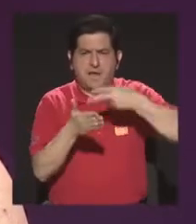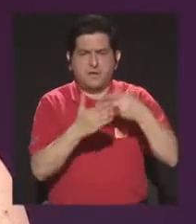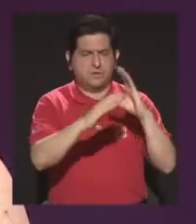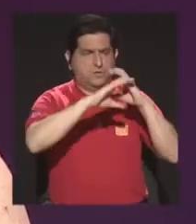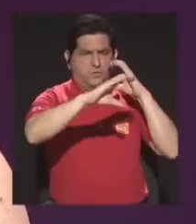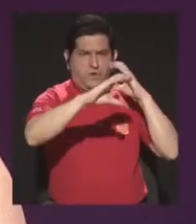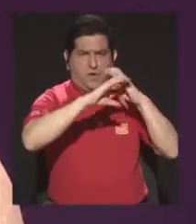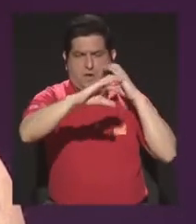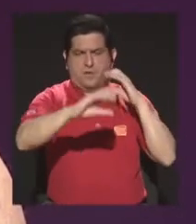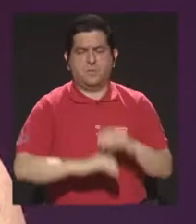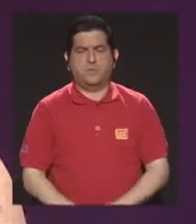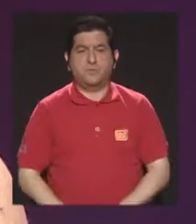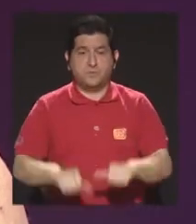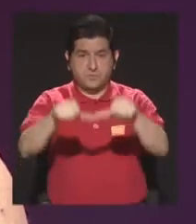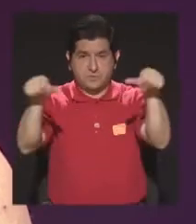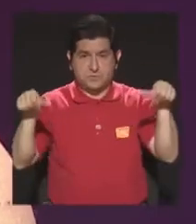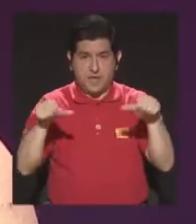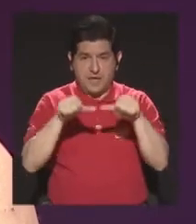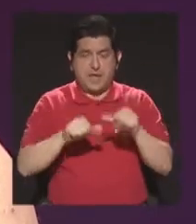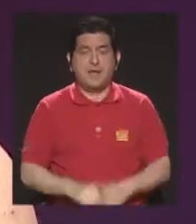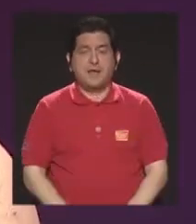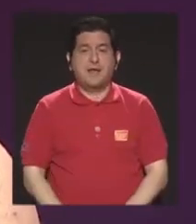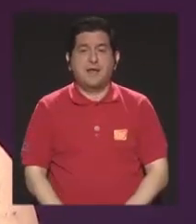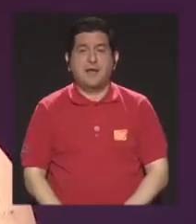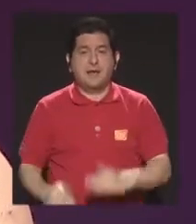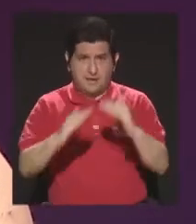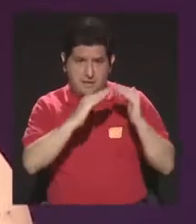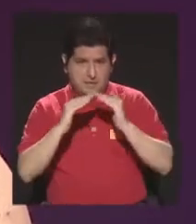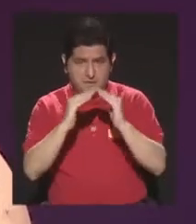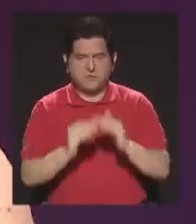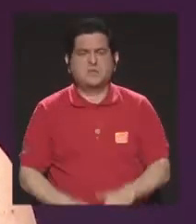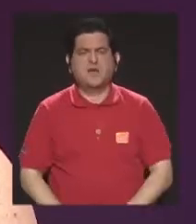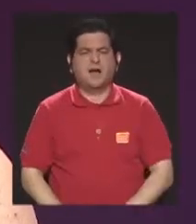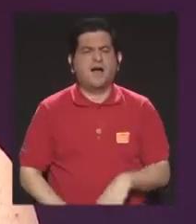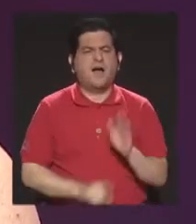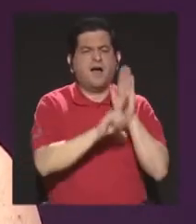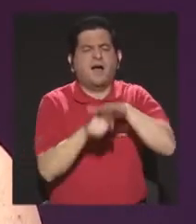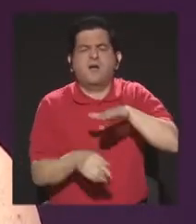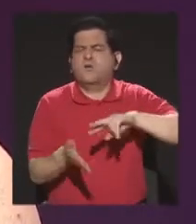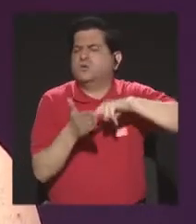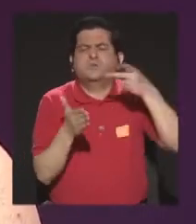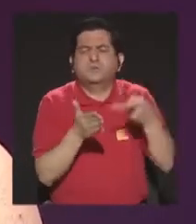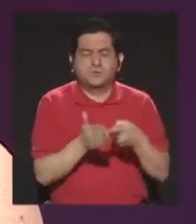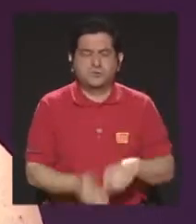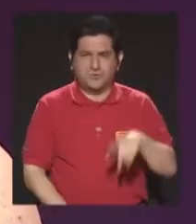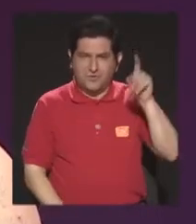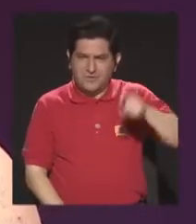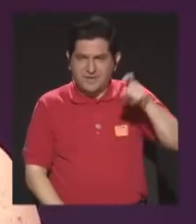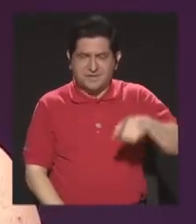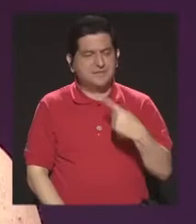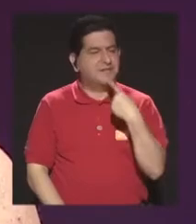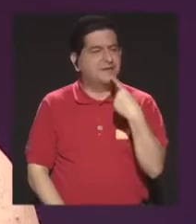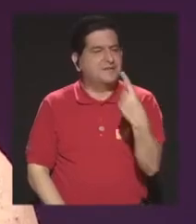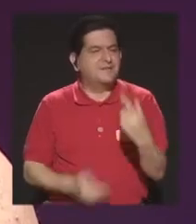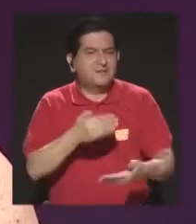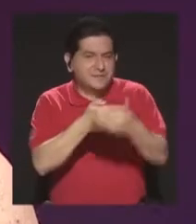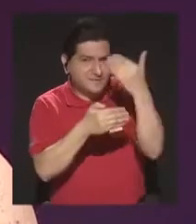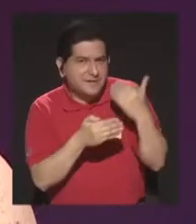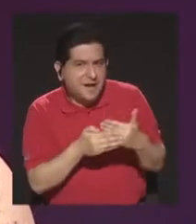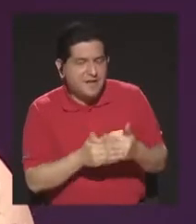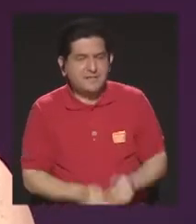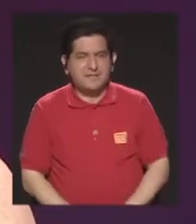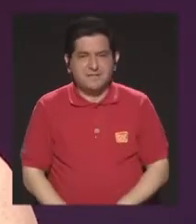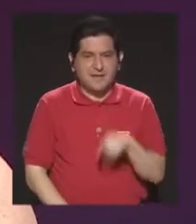buses en el área metropolitana, con campañas sobre qué es acoso, porque nos parece que tiene que ser, como decíamos, algo que